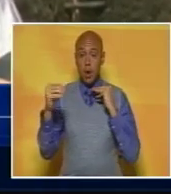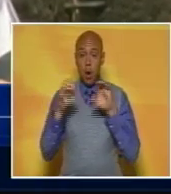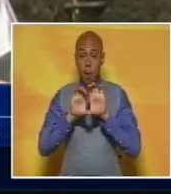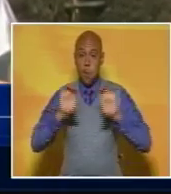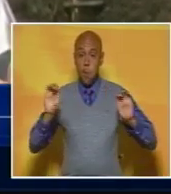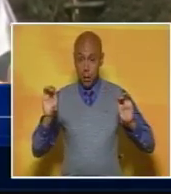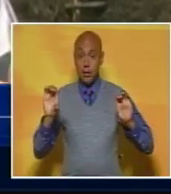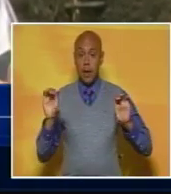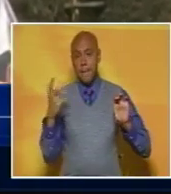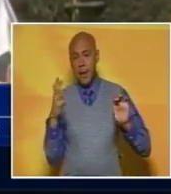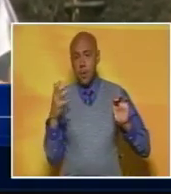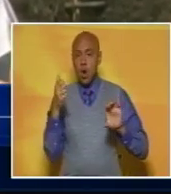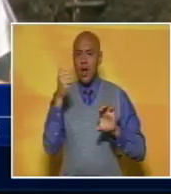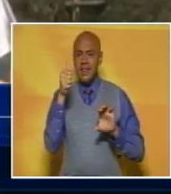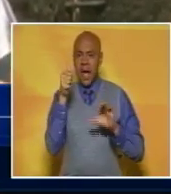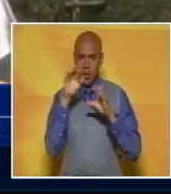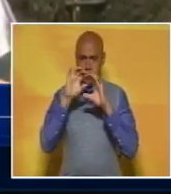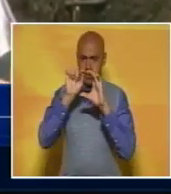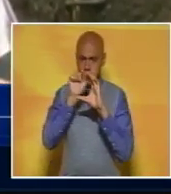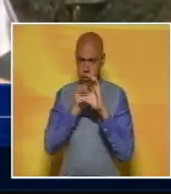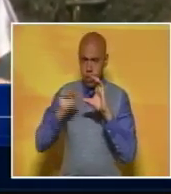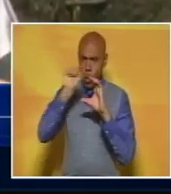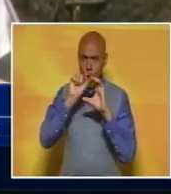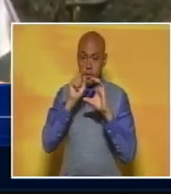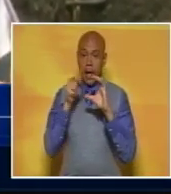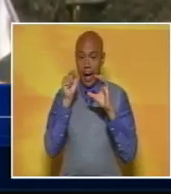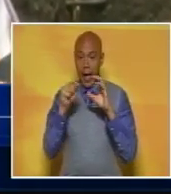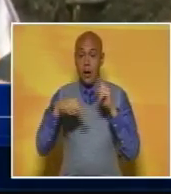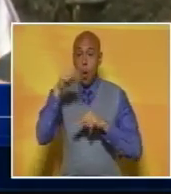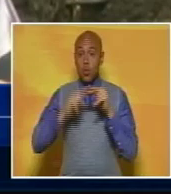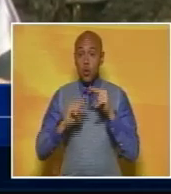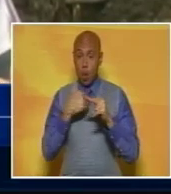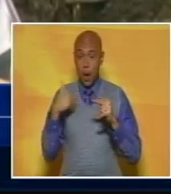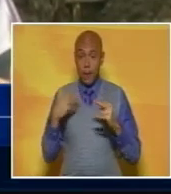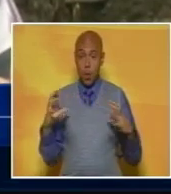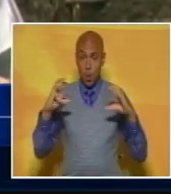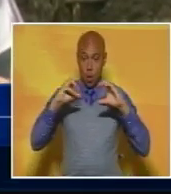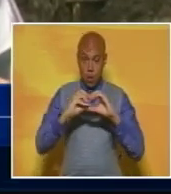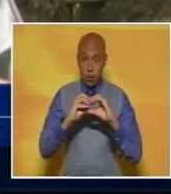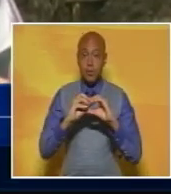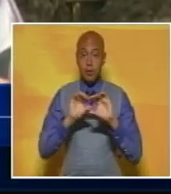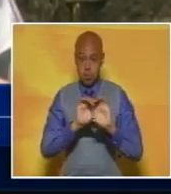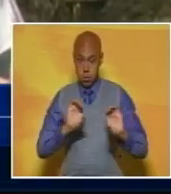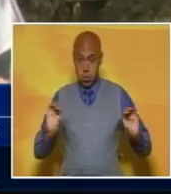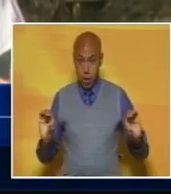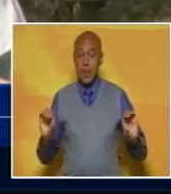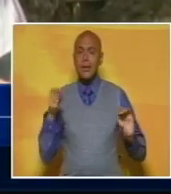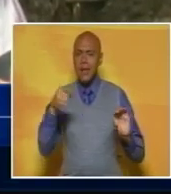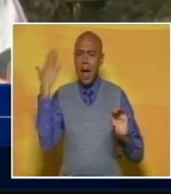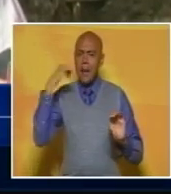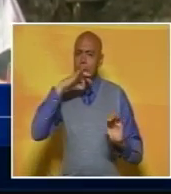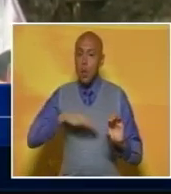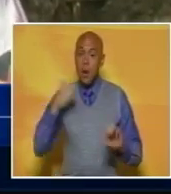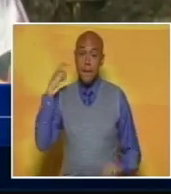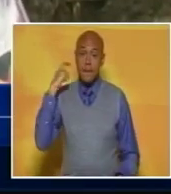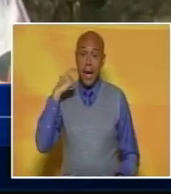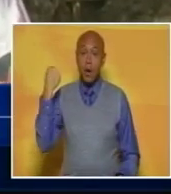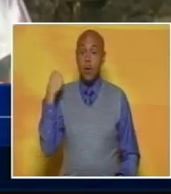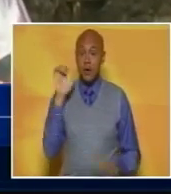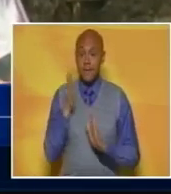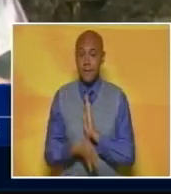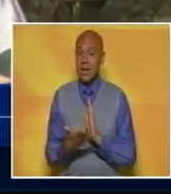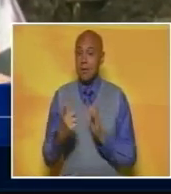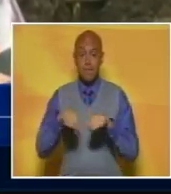servidas en un diámetro de 10 pulgadas, construido a razón de que el colector por donde discurrían las aguas servidas se encuentra